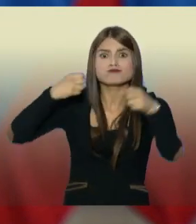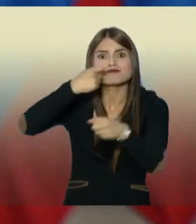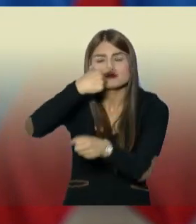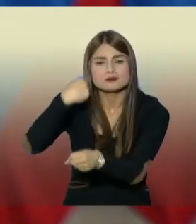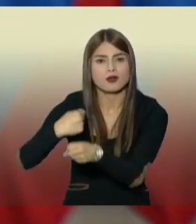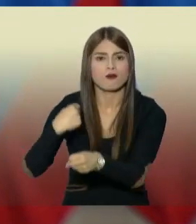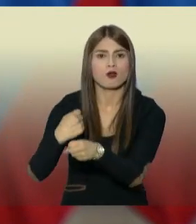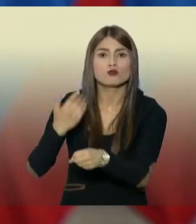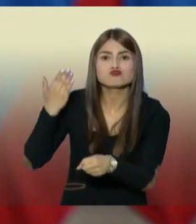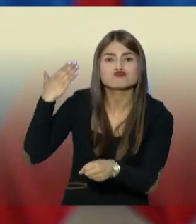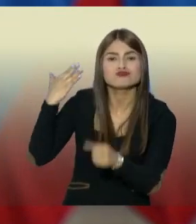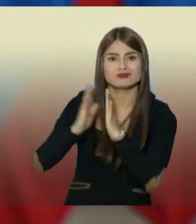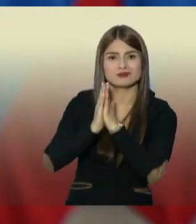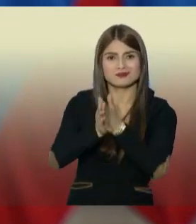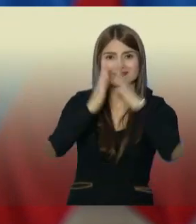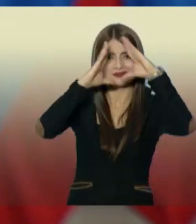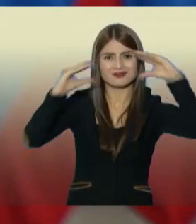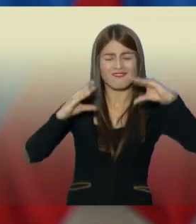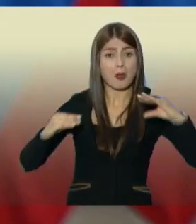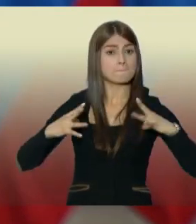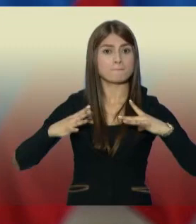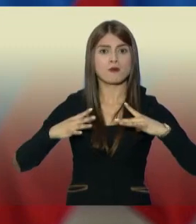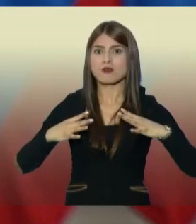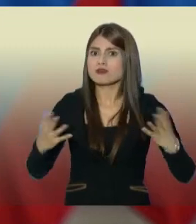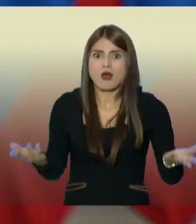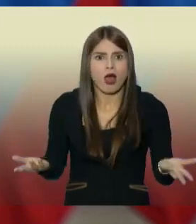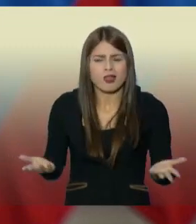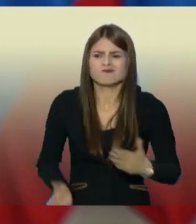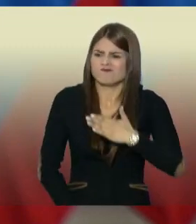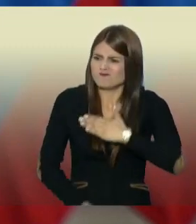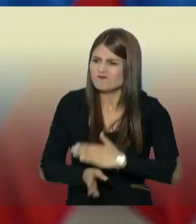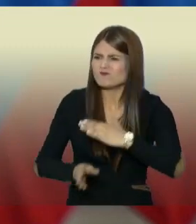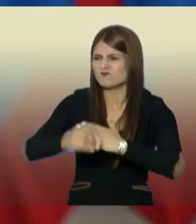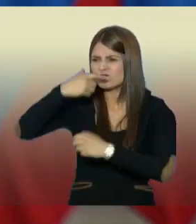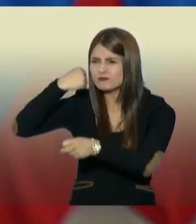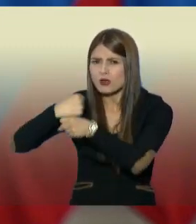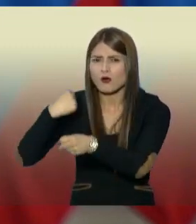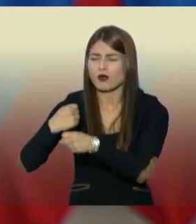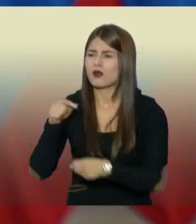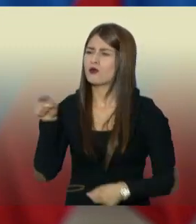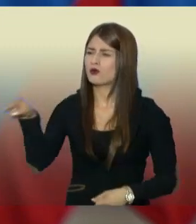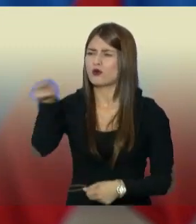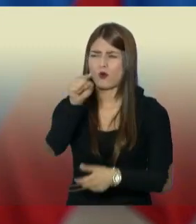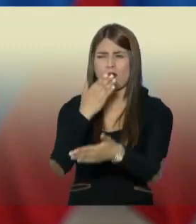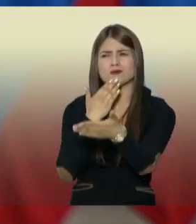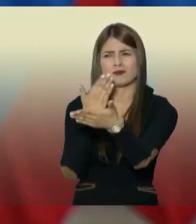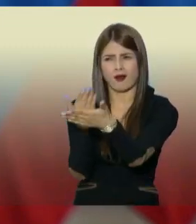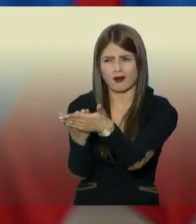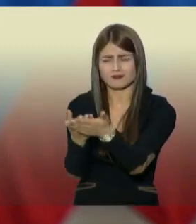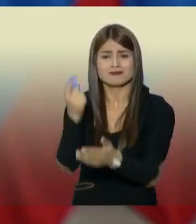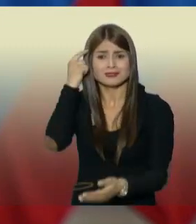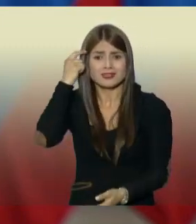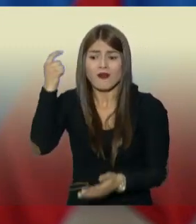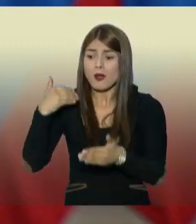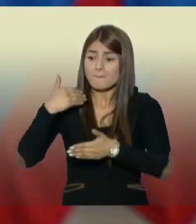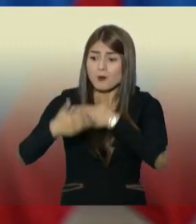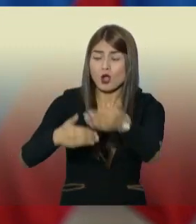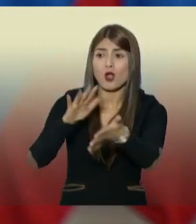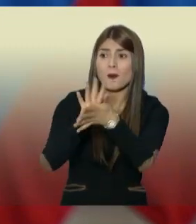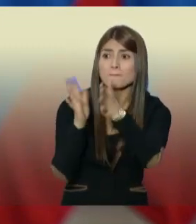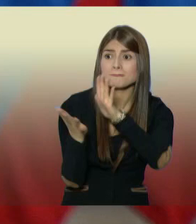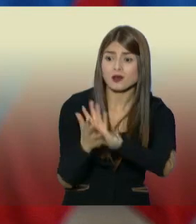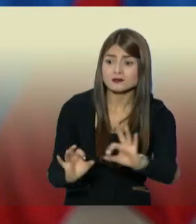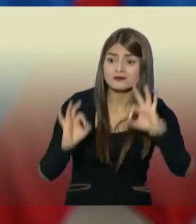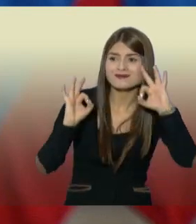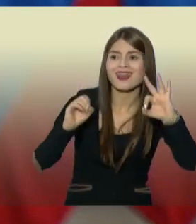acelerar la implementación a todos sus miembros Muchas gracias porque el éxito de todo proceso de paz depende en gran medida de